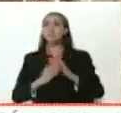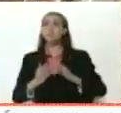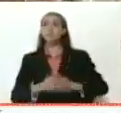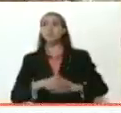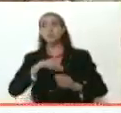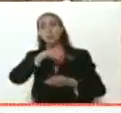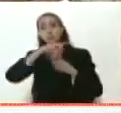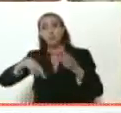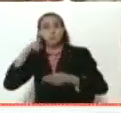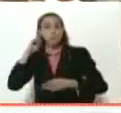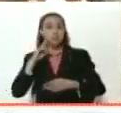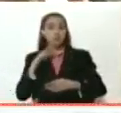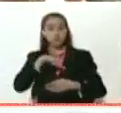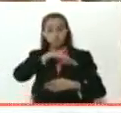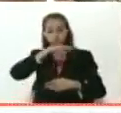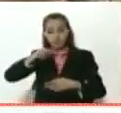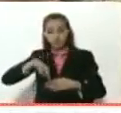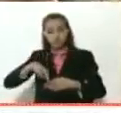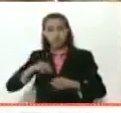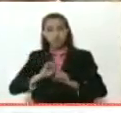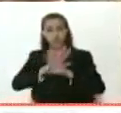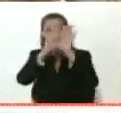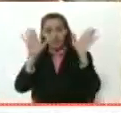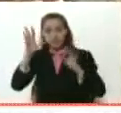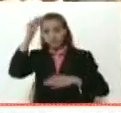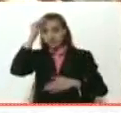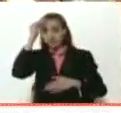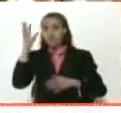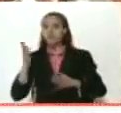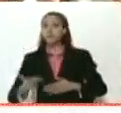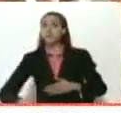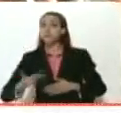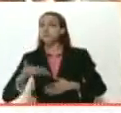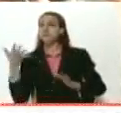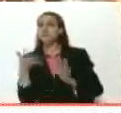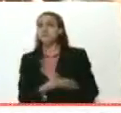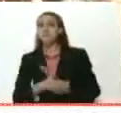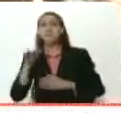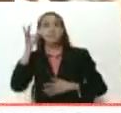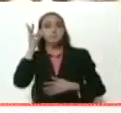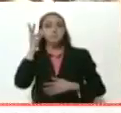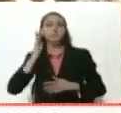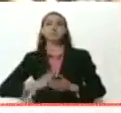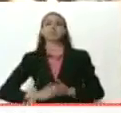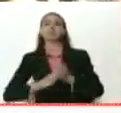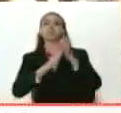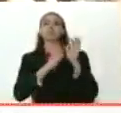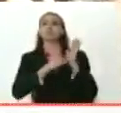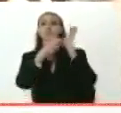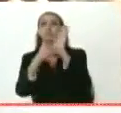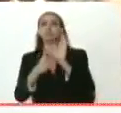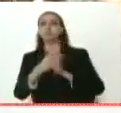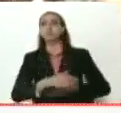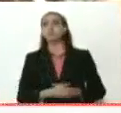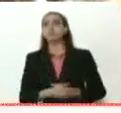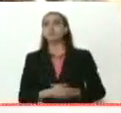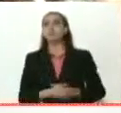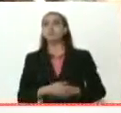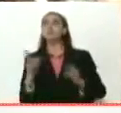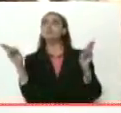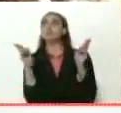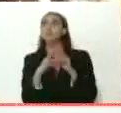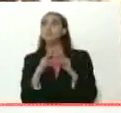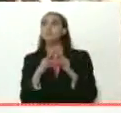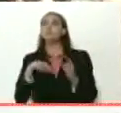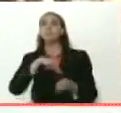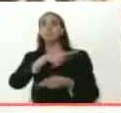Y nosotros lo hemos entendido desde aquí, la importancia que esté la mujer siempre en primera línea de batalla, reconocida por la